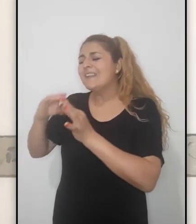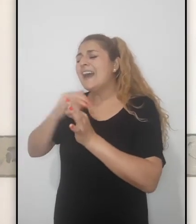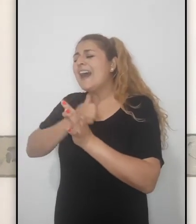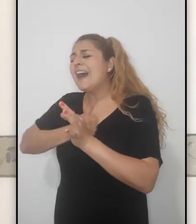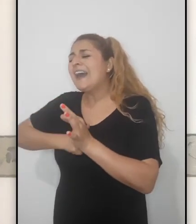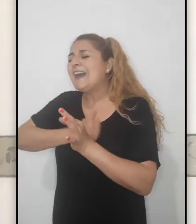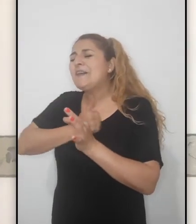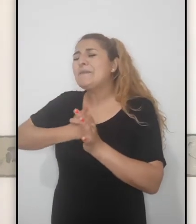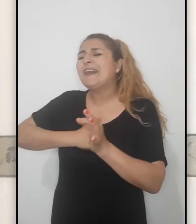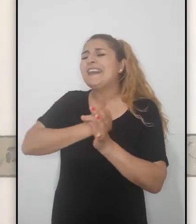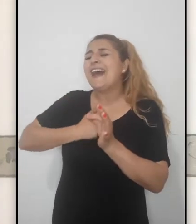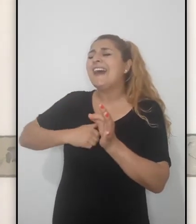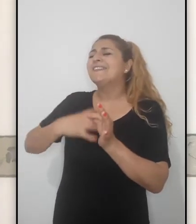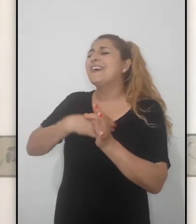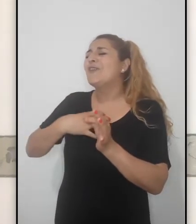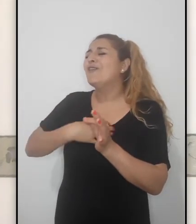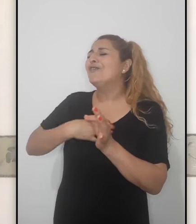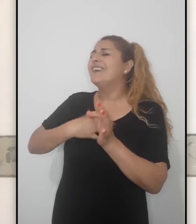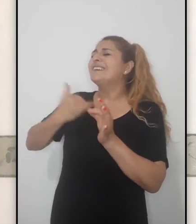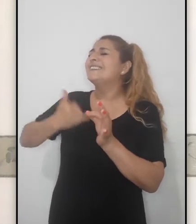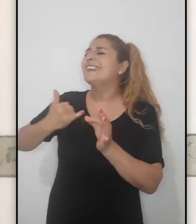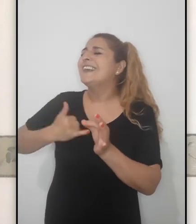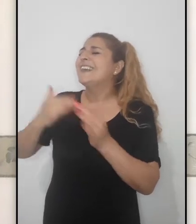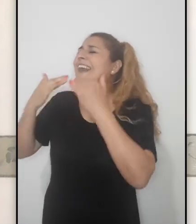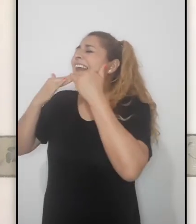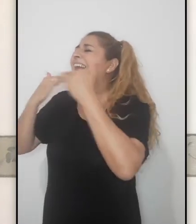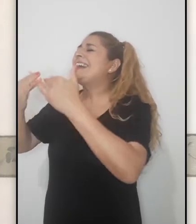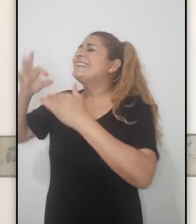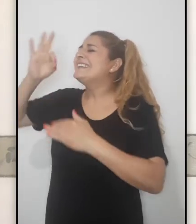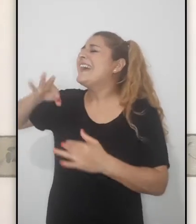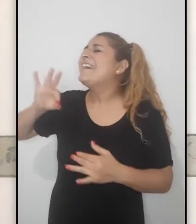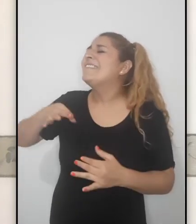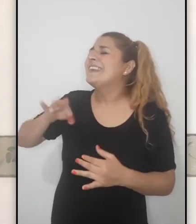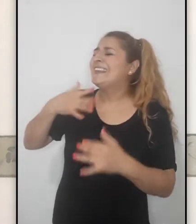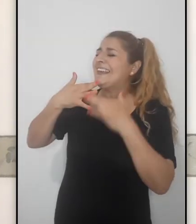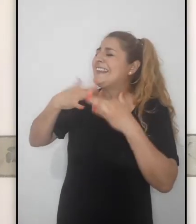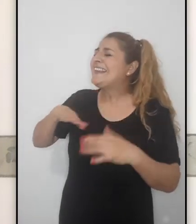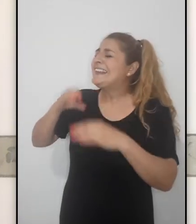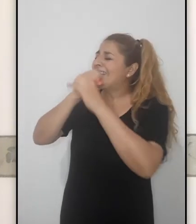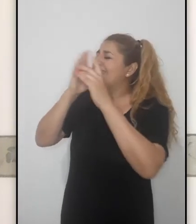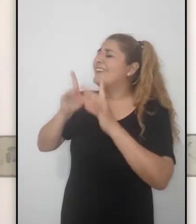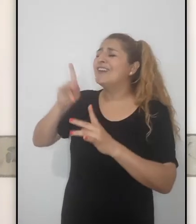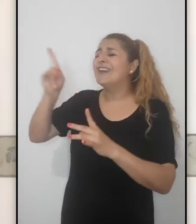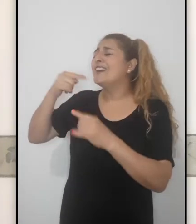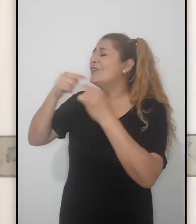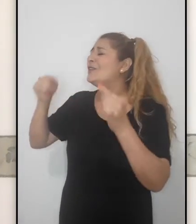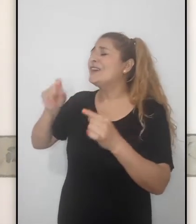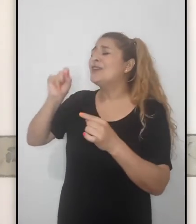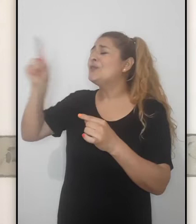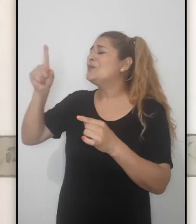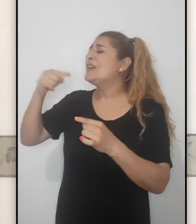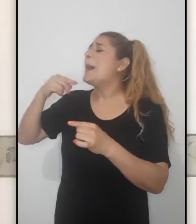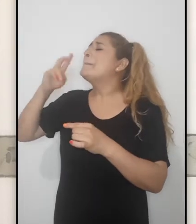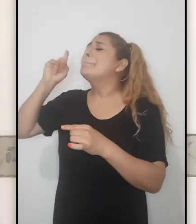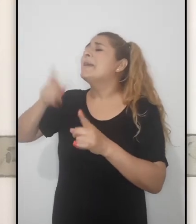esperanzados en que todo lo que tú tienes es bueno para nuestras vidas y que todo lo que